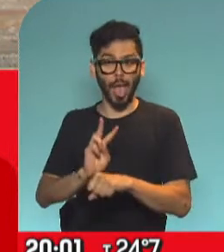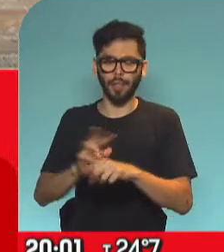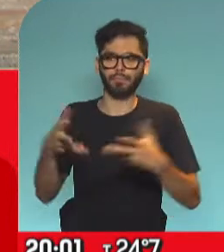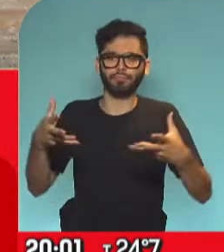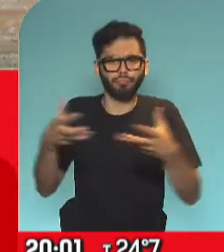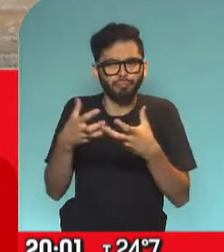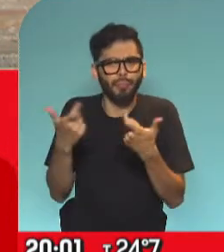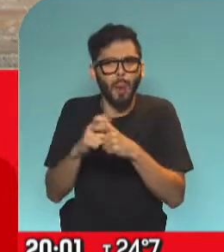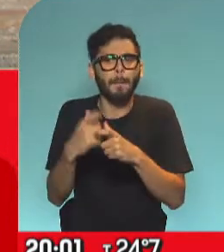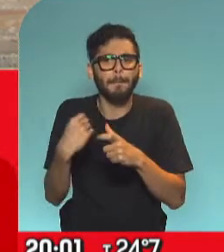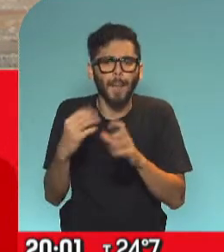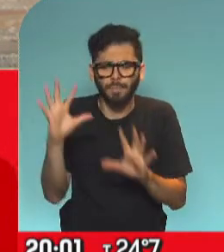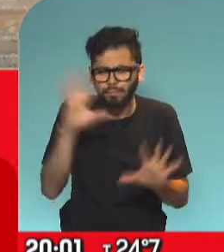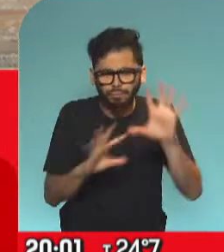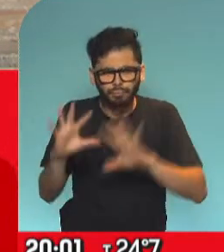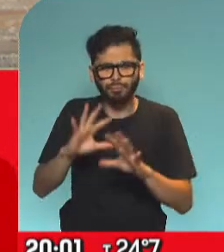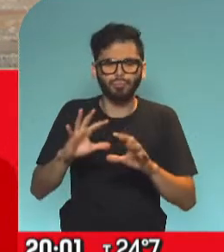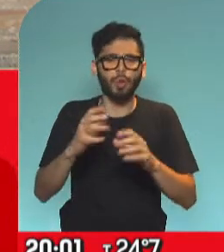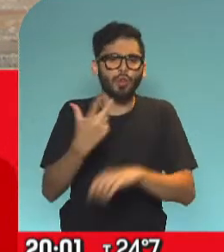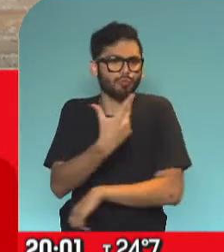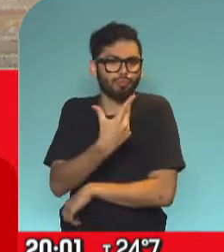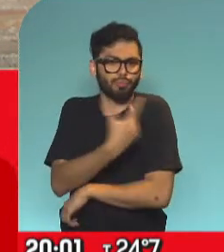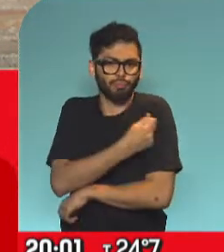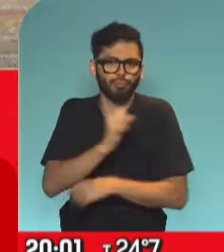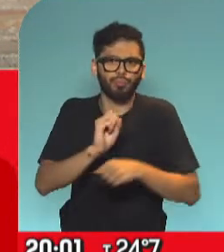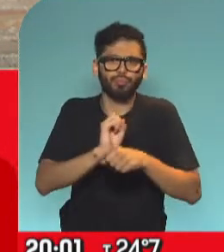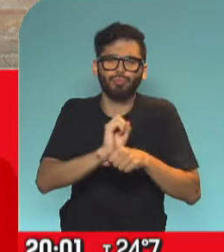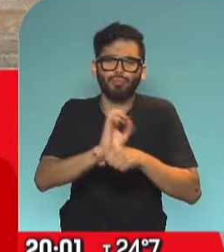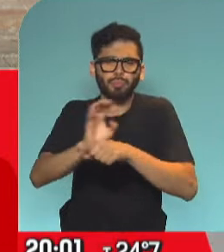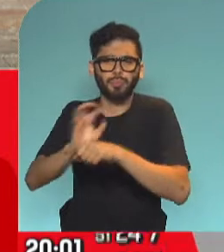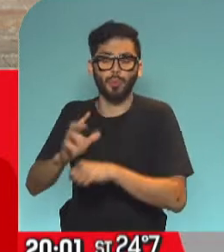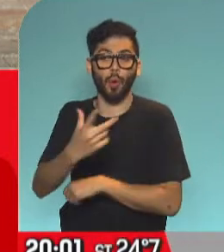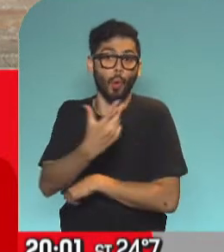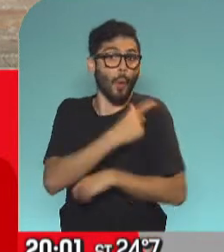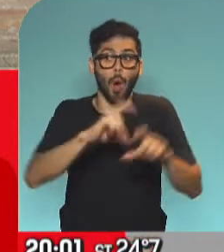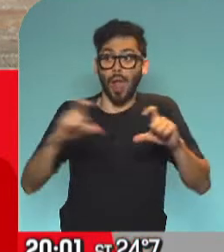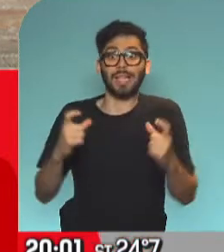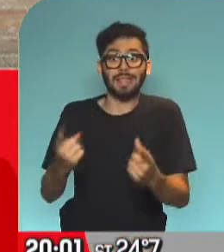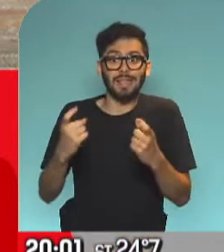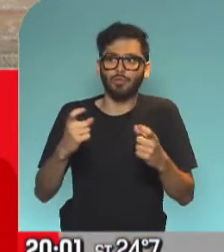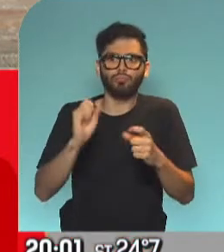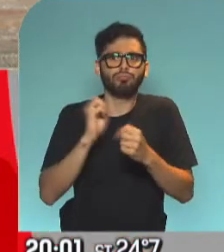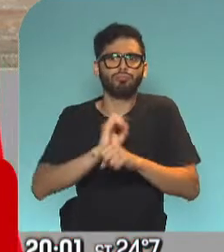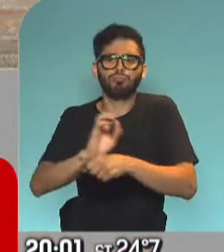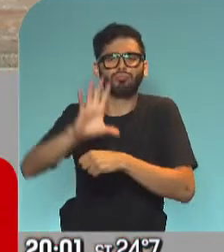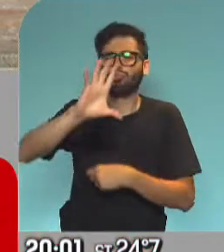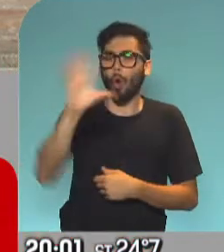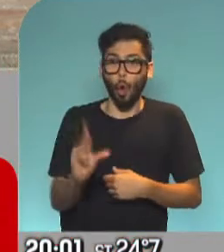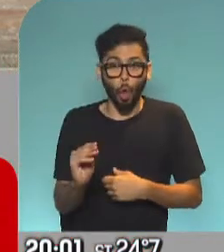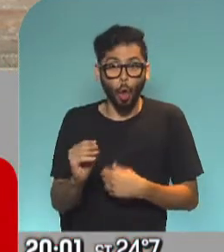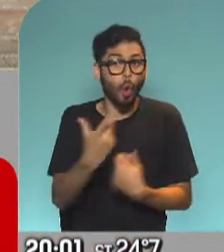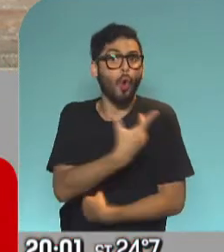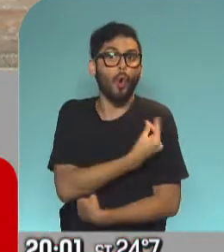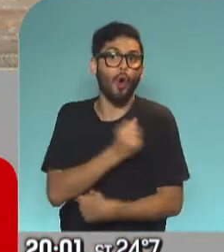de planificar la logística de distribución y aplicación de las dosis necesarias en todo el país contra el coronavirus.